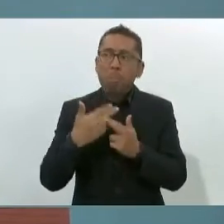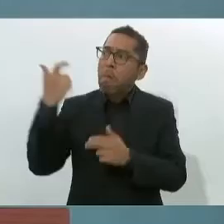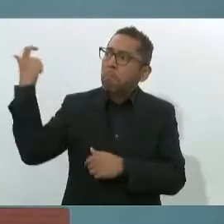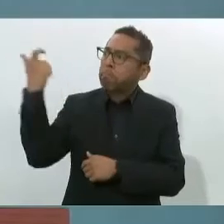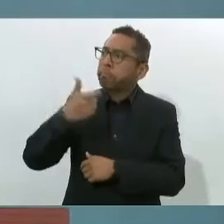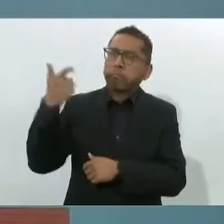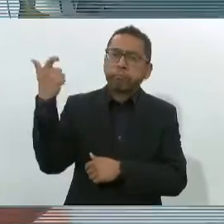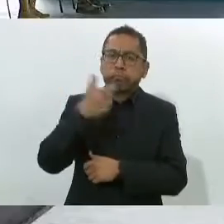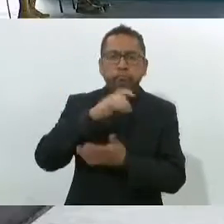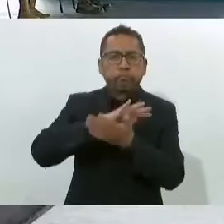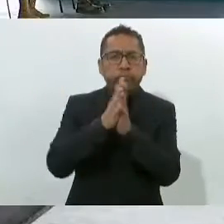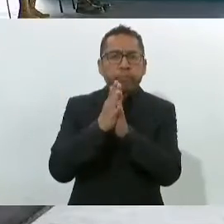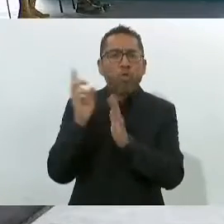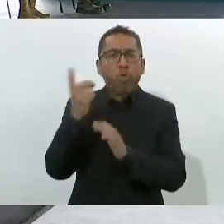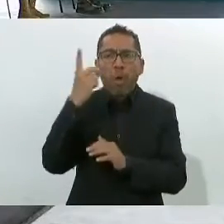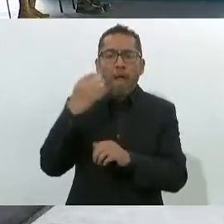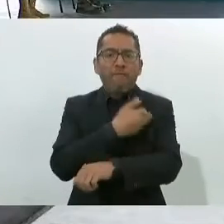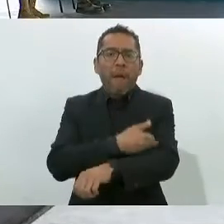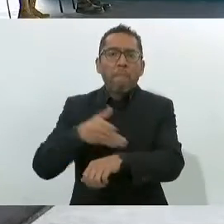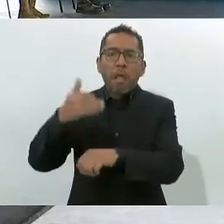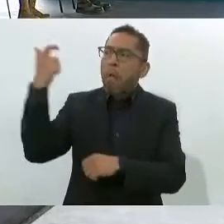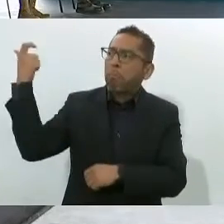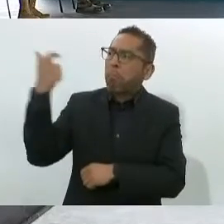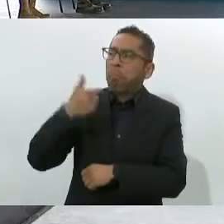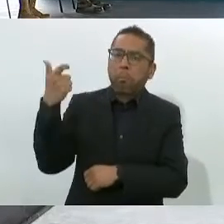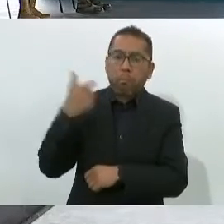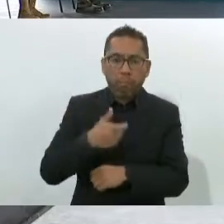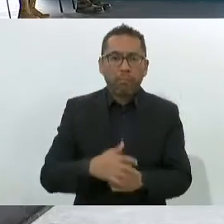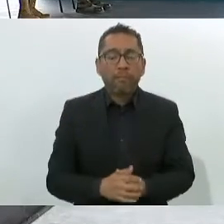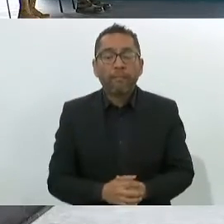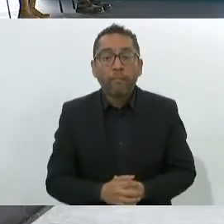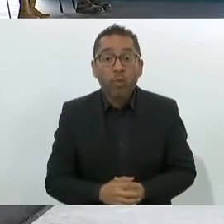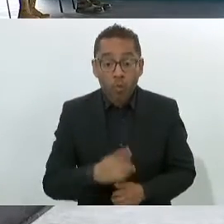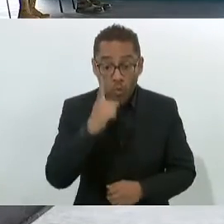El año pasado